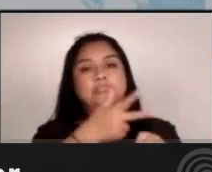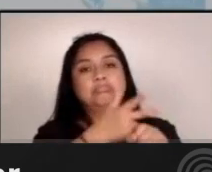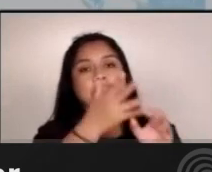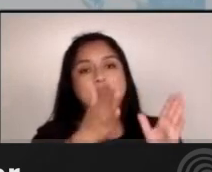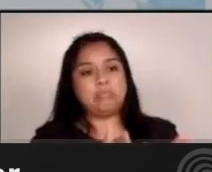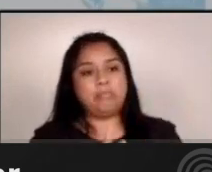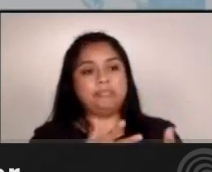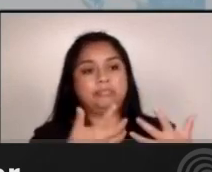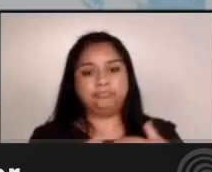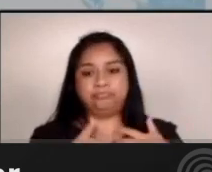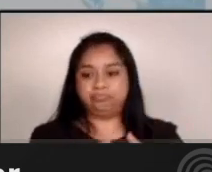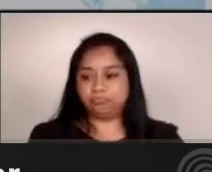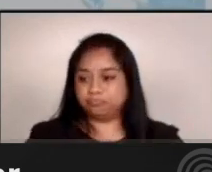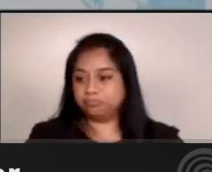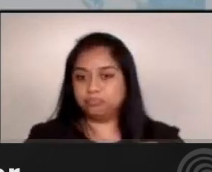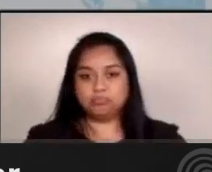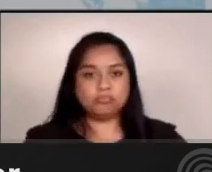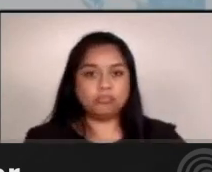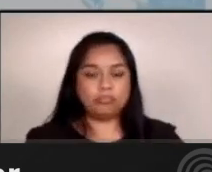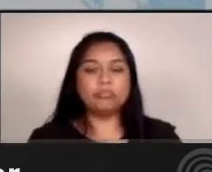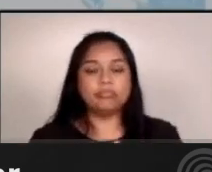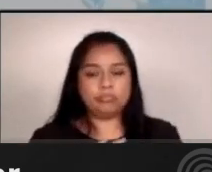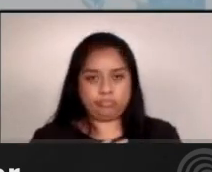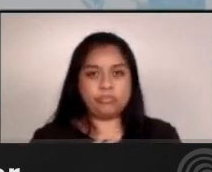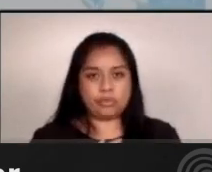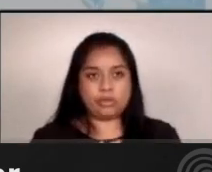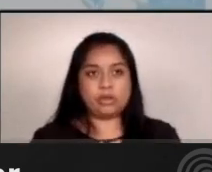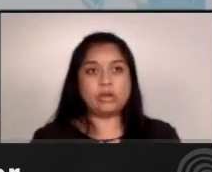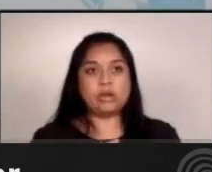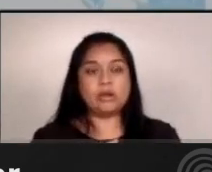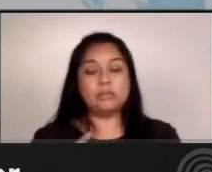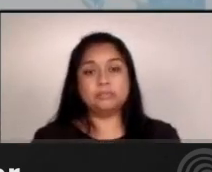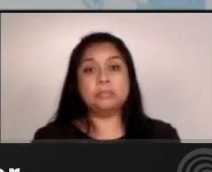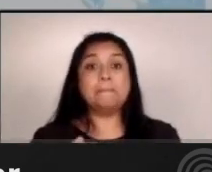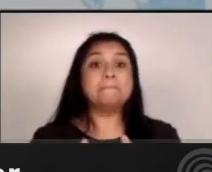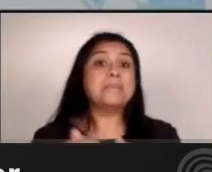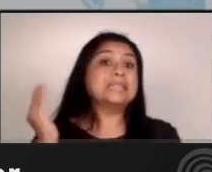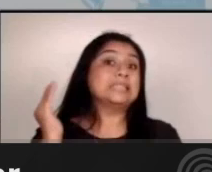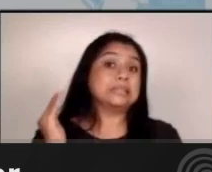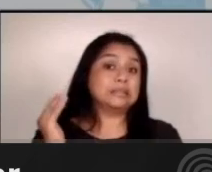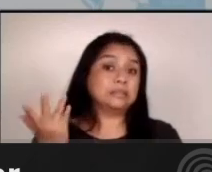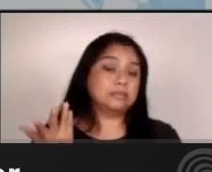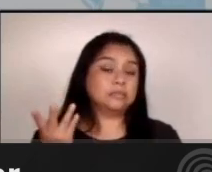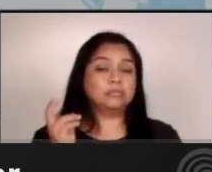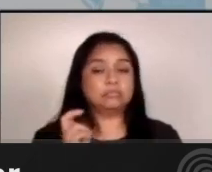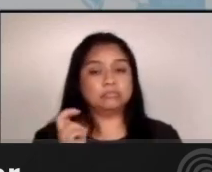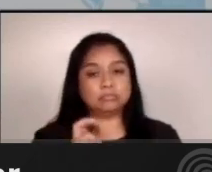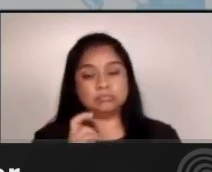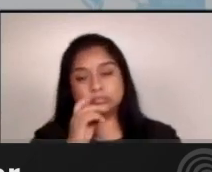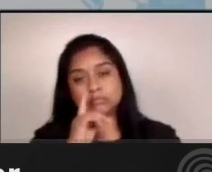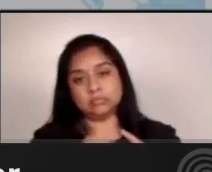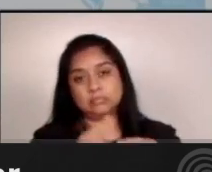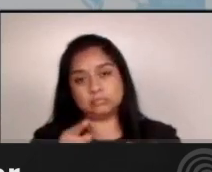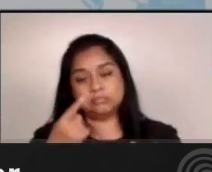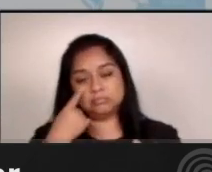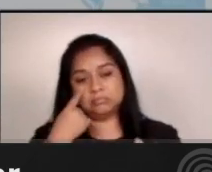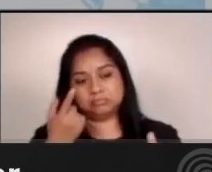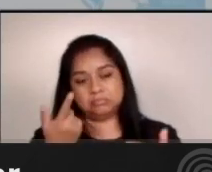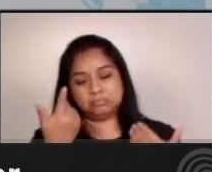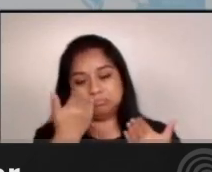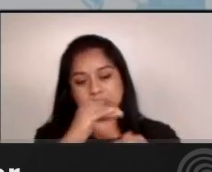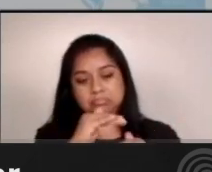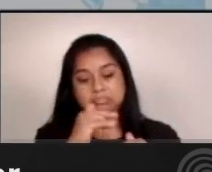las industrias, lo están utilizando. Más allá de lo que teníamos contemplado en